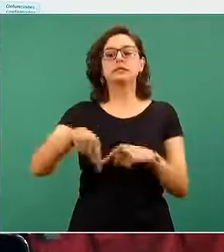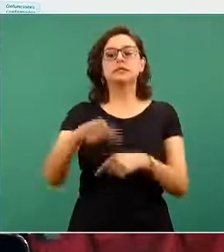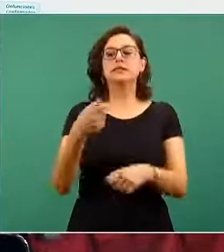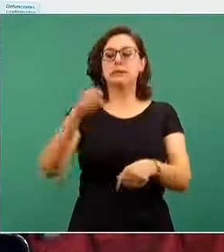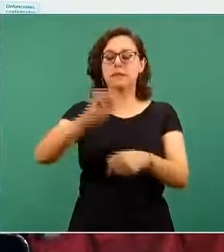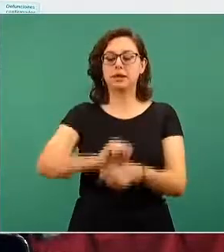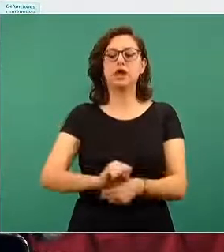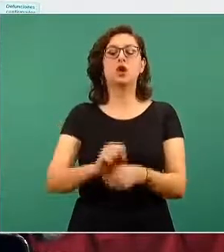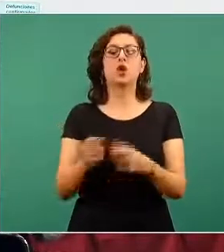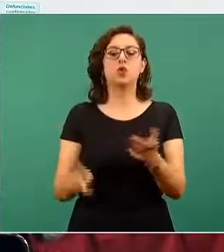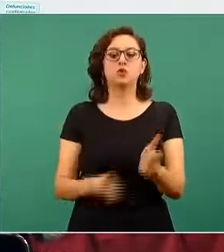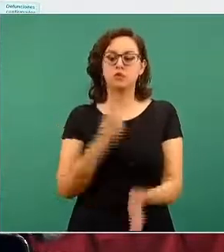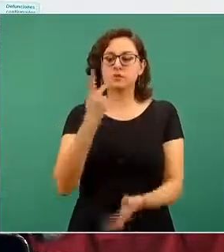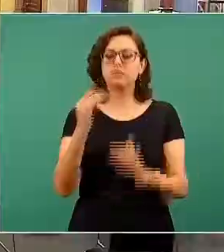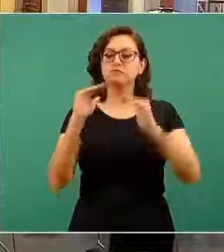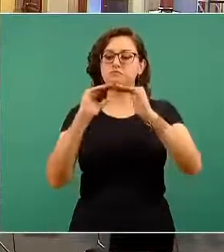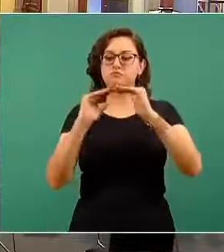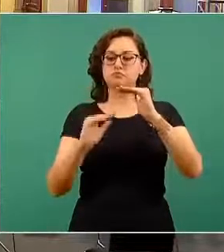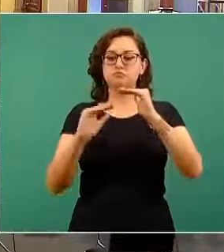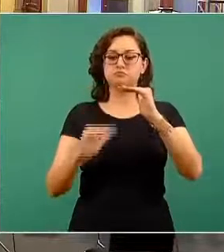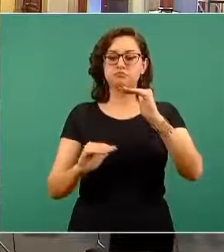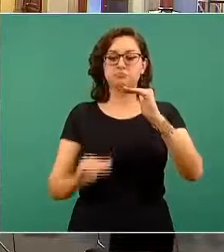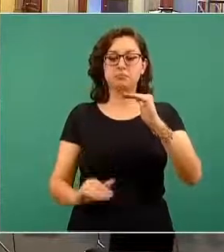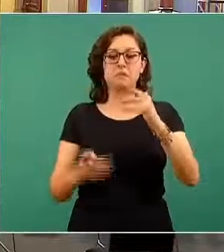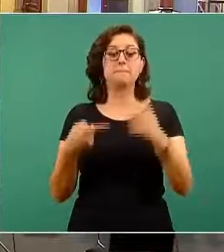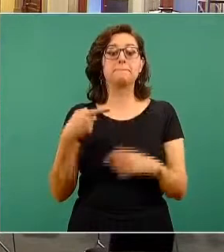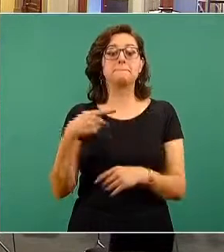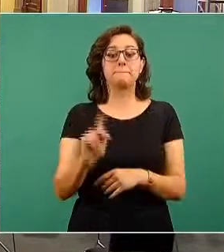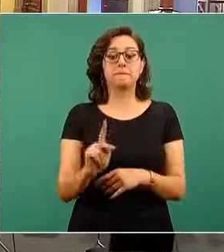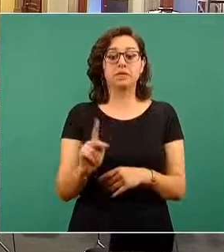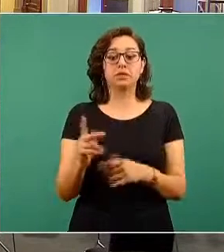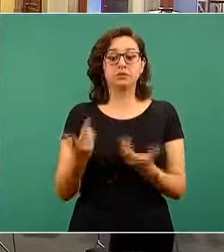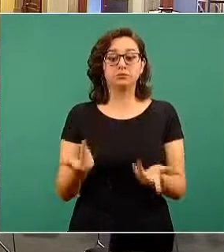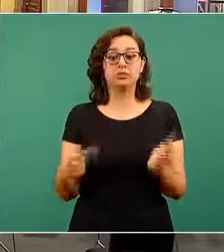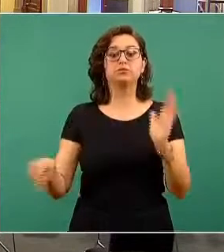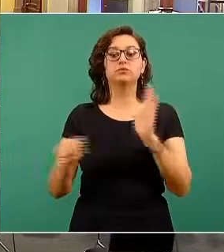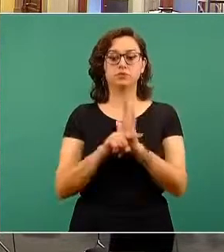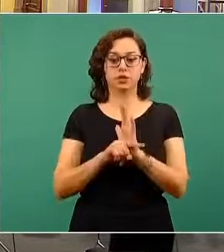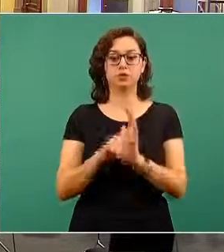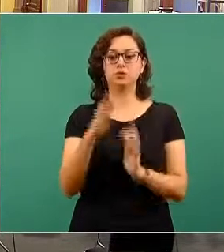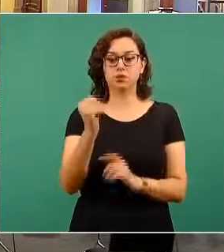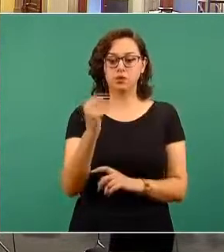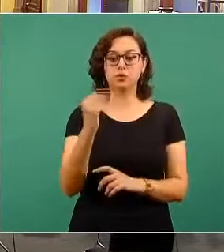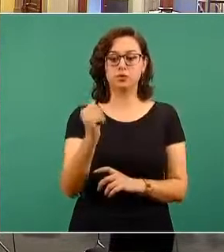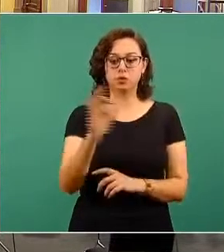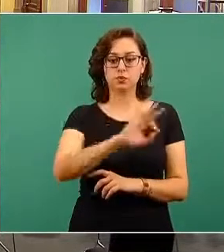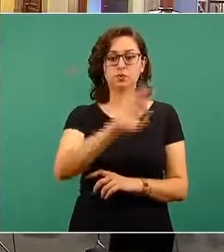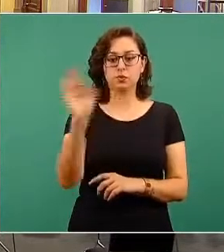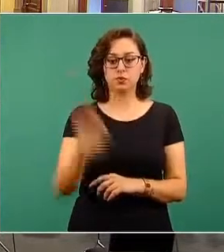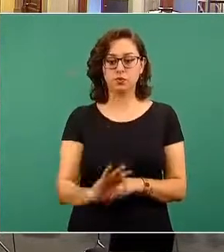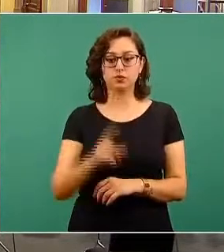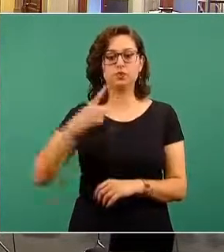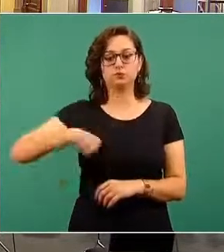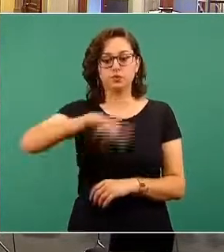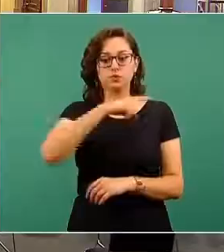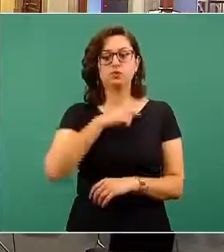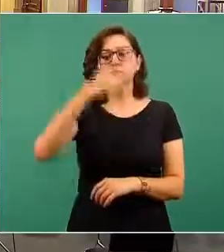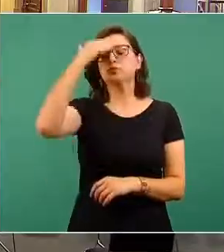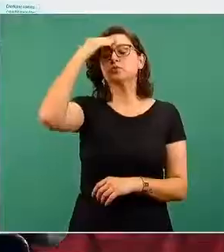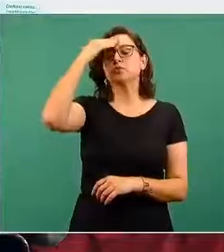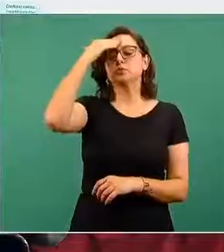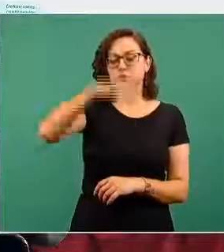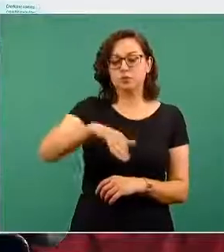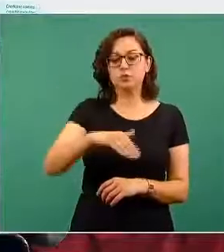una disminución. ¿Cuál es esta disminución para las últimas 2 semanas graficadas? Menos 9%. Y sabemos que ese menos 9%